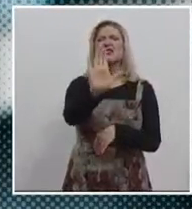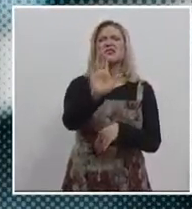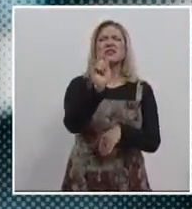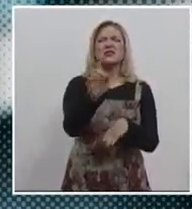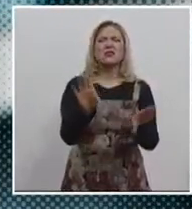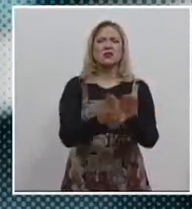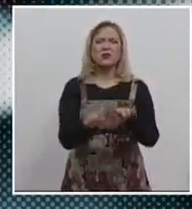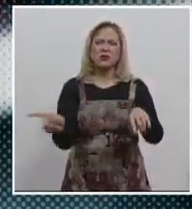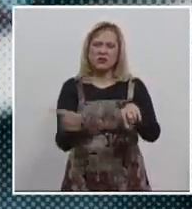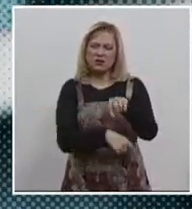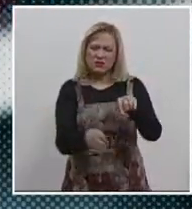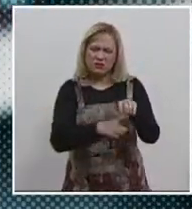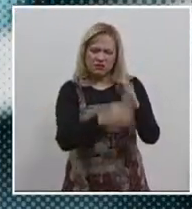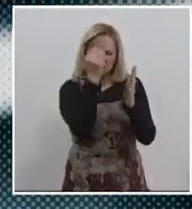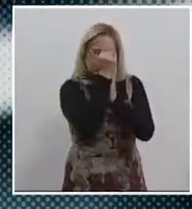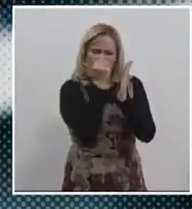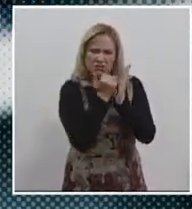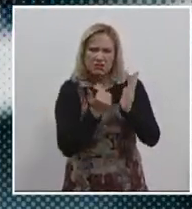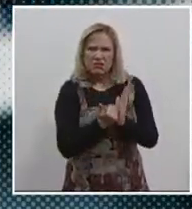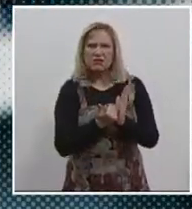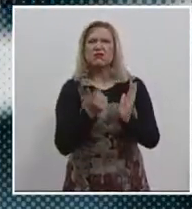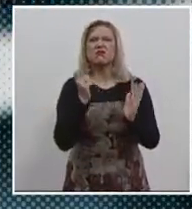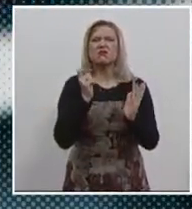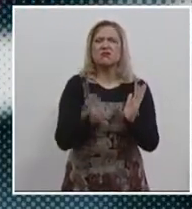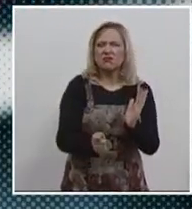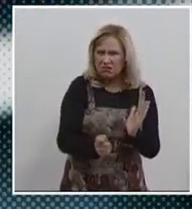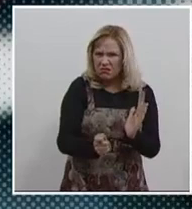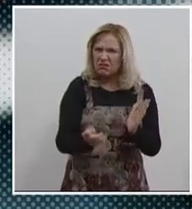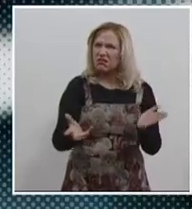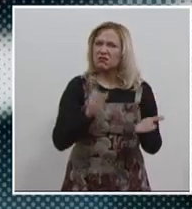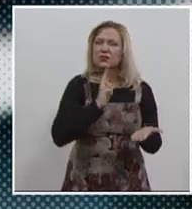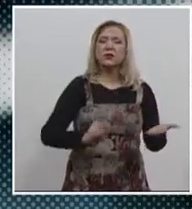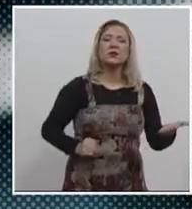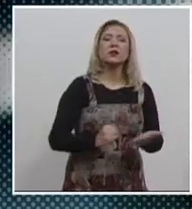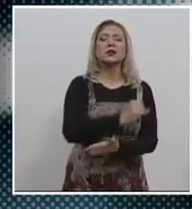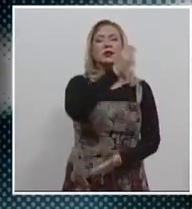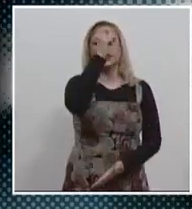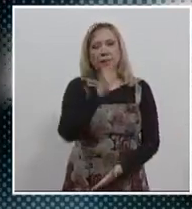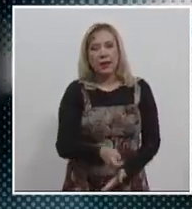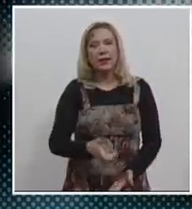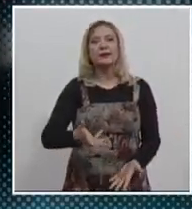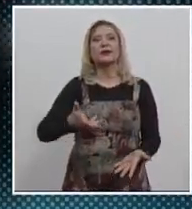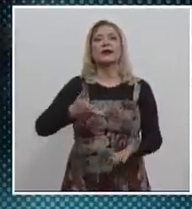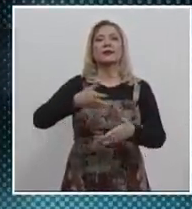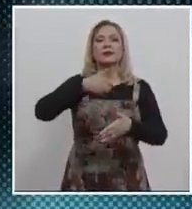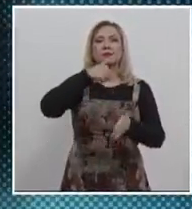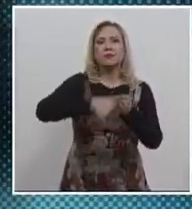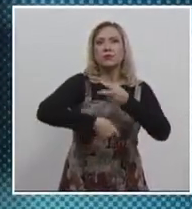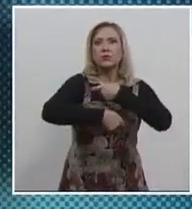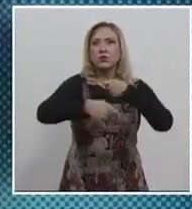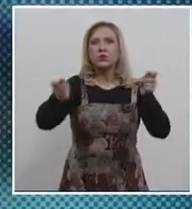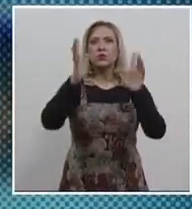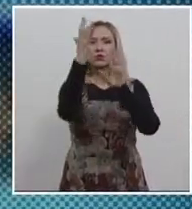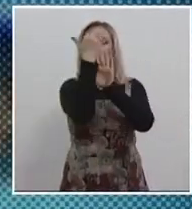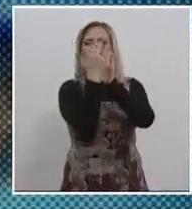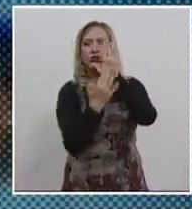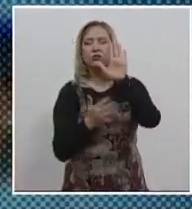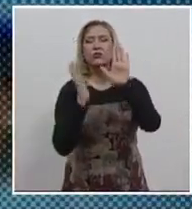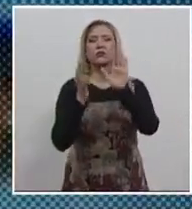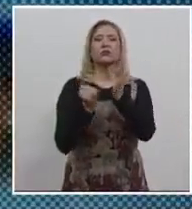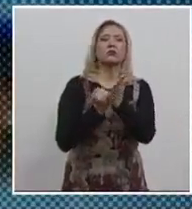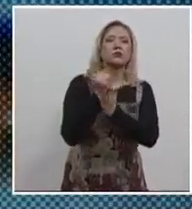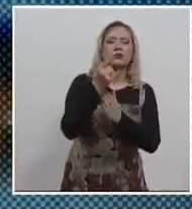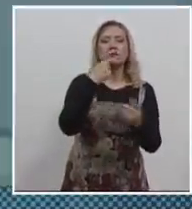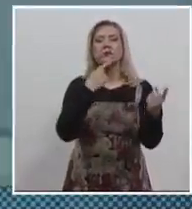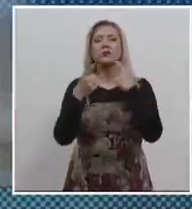datos judiciales, con el que se agilizará la publicación de sentencias y acuerdos, y así cumplir con las disposiciones en materia